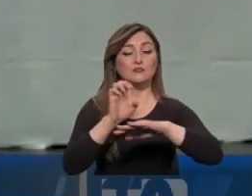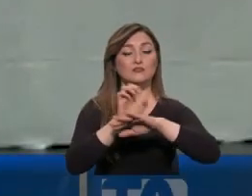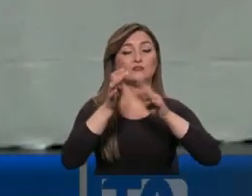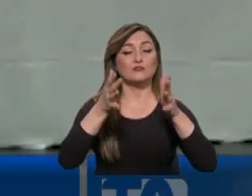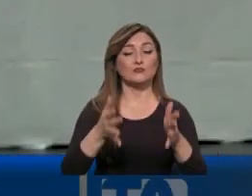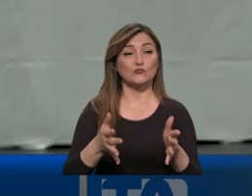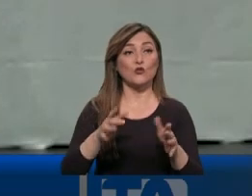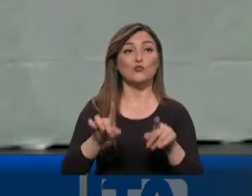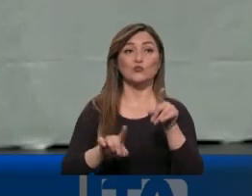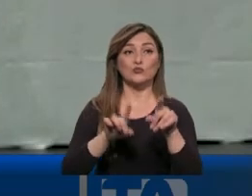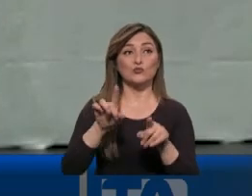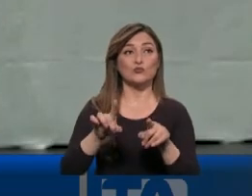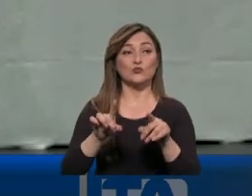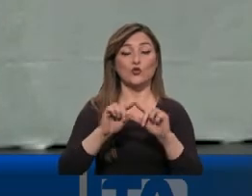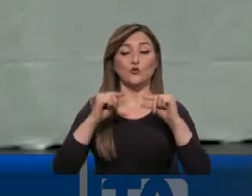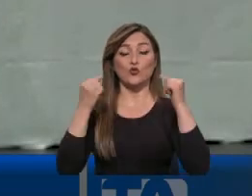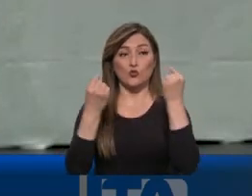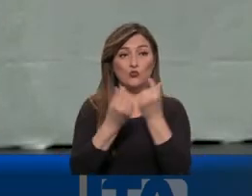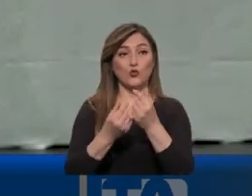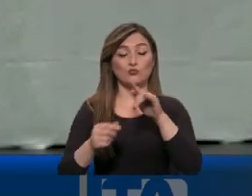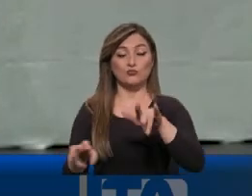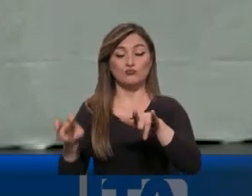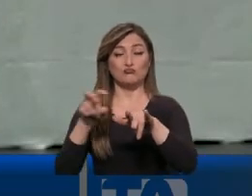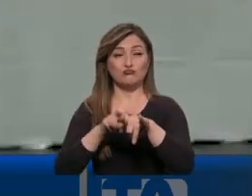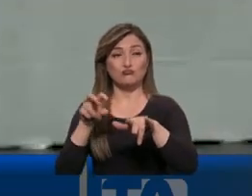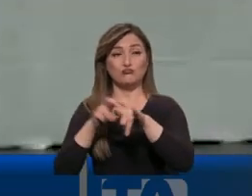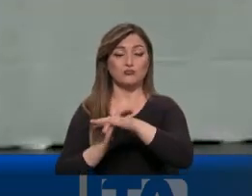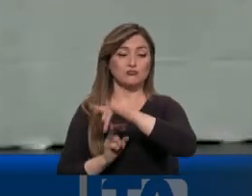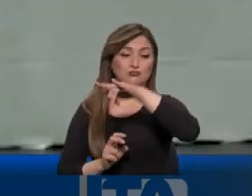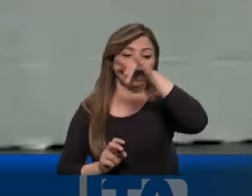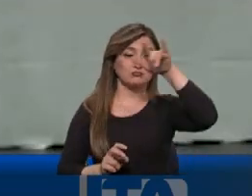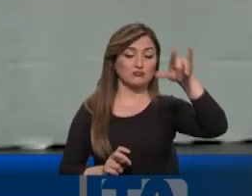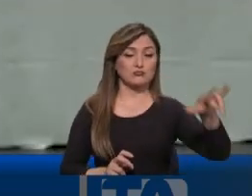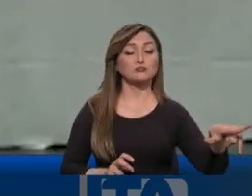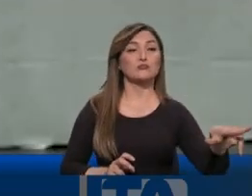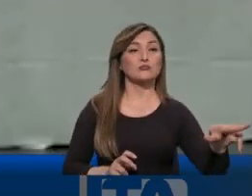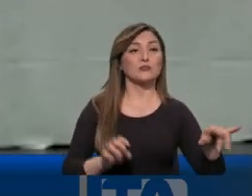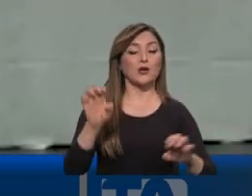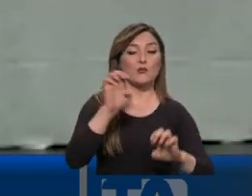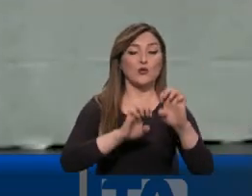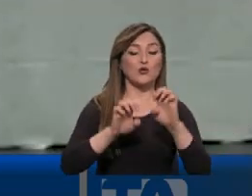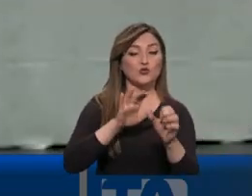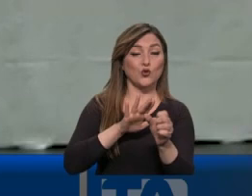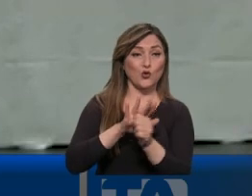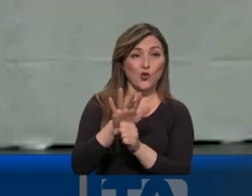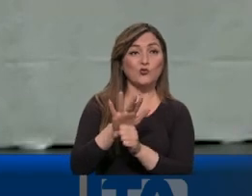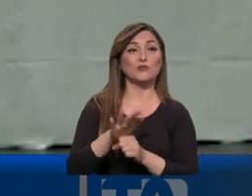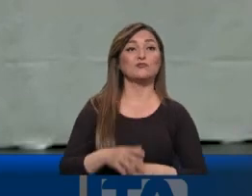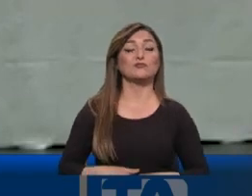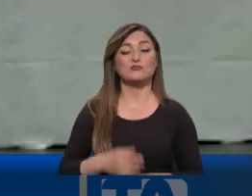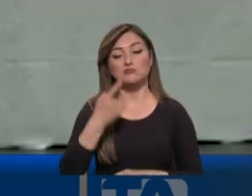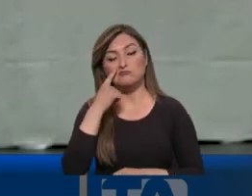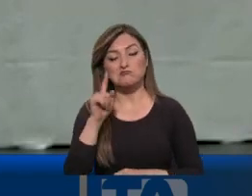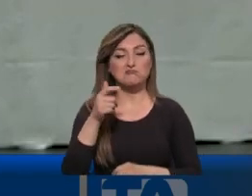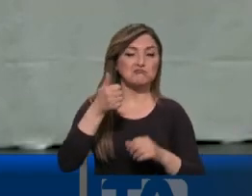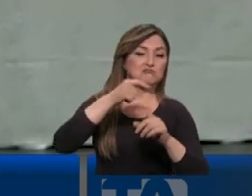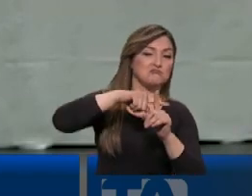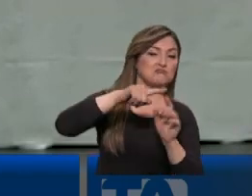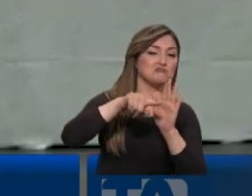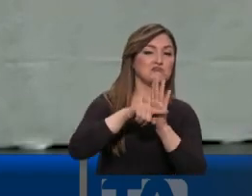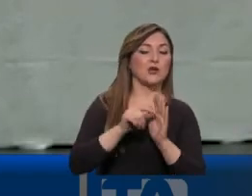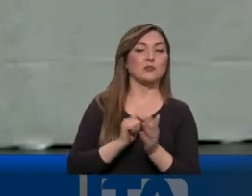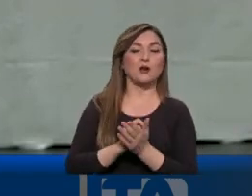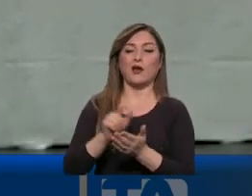están ya regresando en grupos luego de realizar las pruebas del COVID, y a quienes se les ha ubicado ya